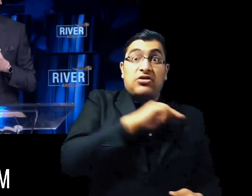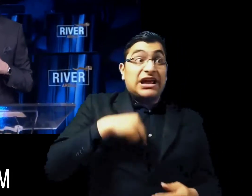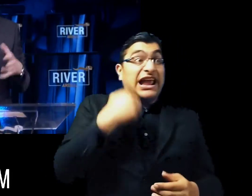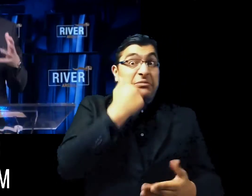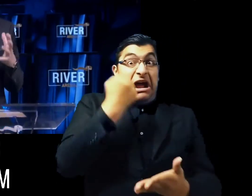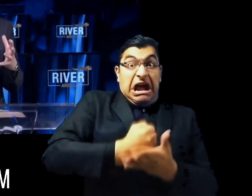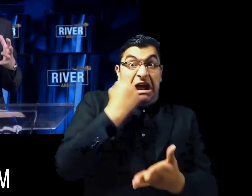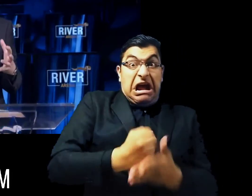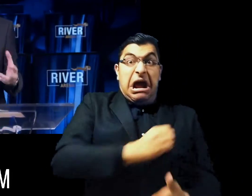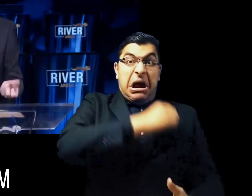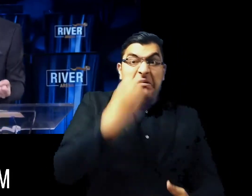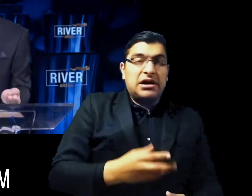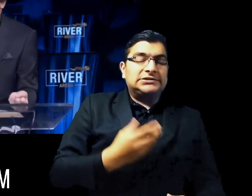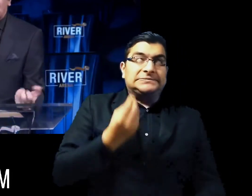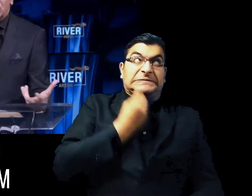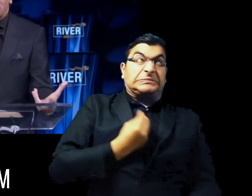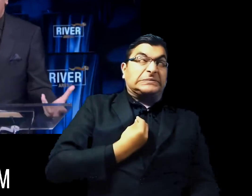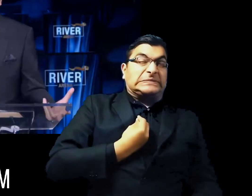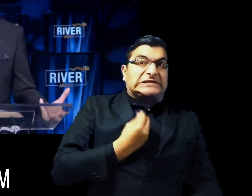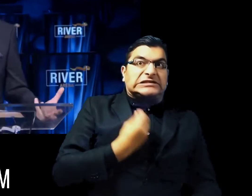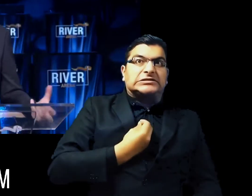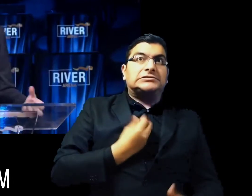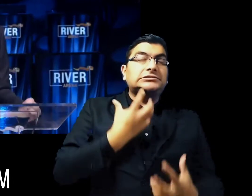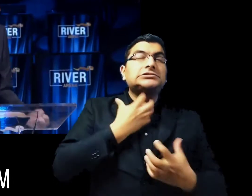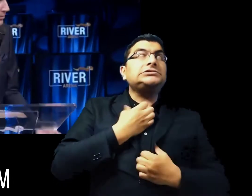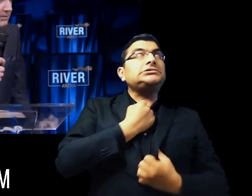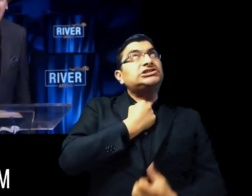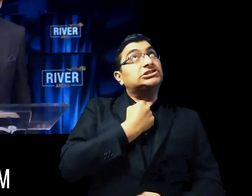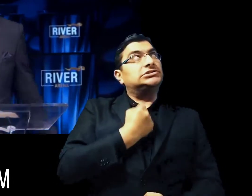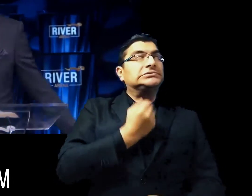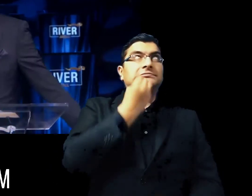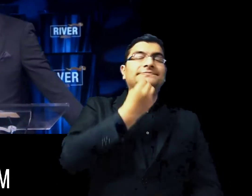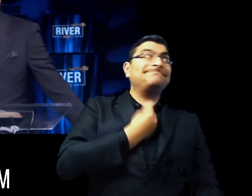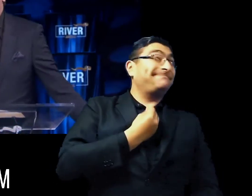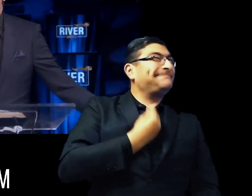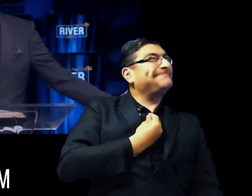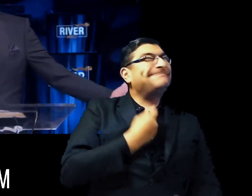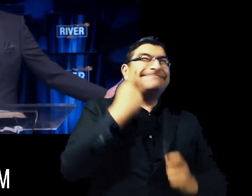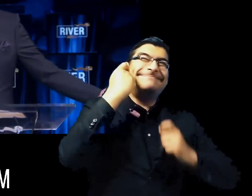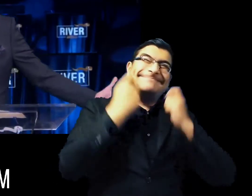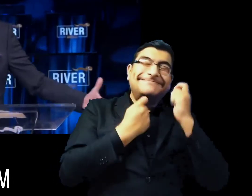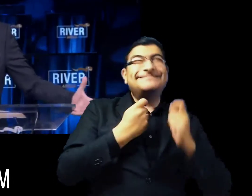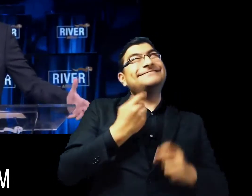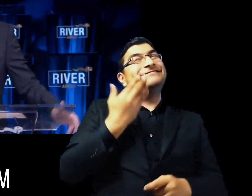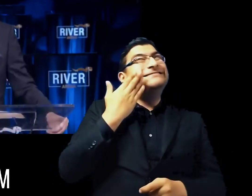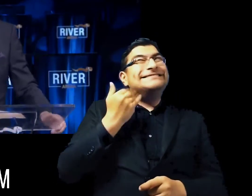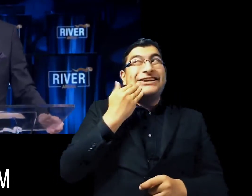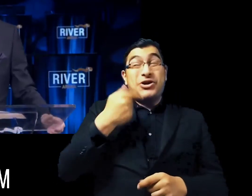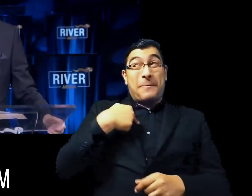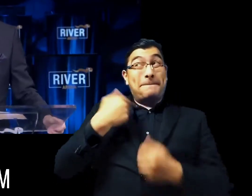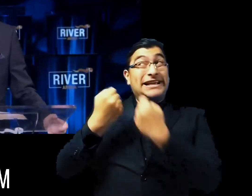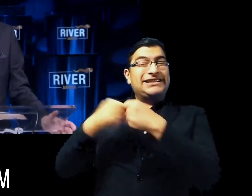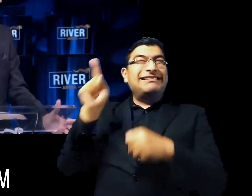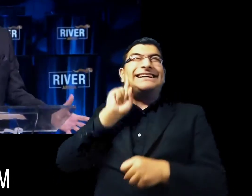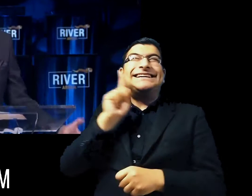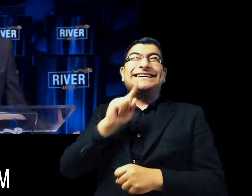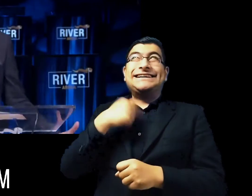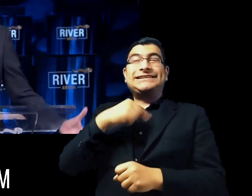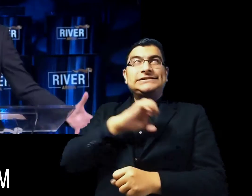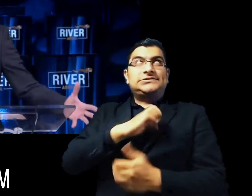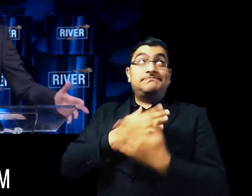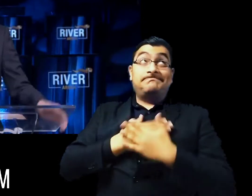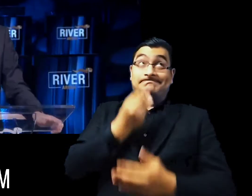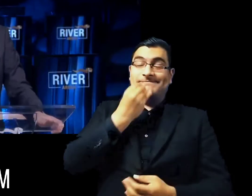fuerza, apretar la mandíbula y decir, ay, no lo soporto, no la soporto, pero vean, voy a amar a mi suegra. No